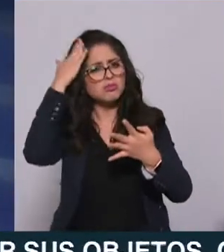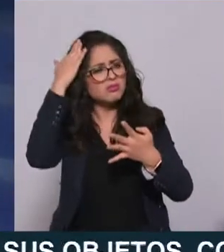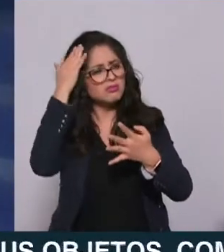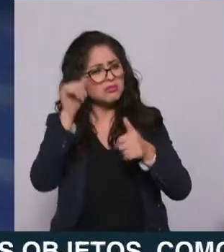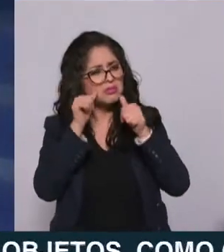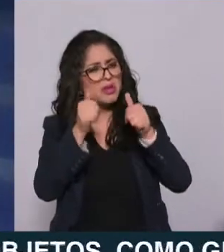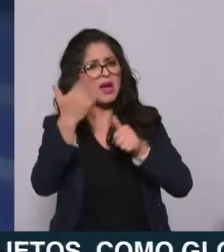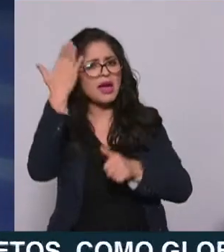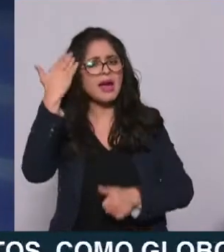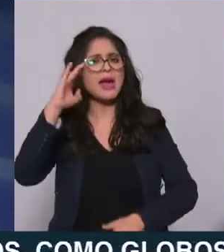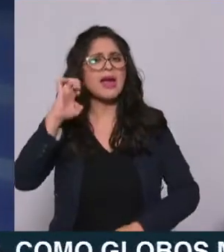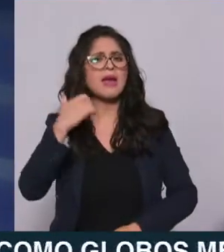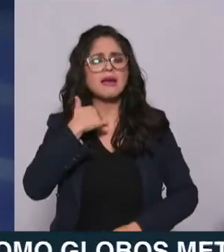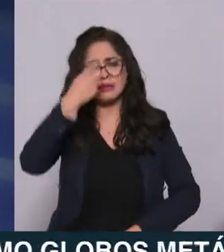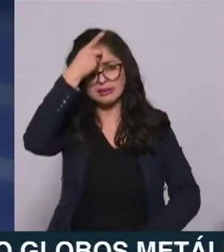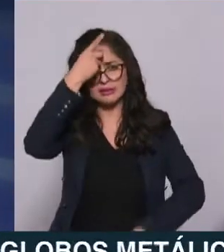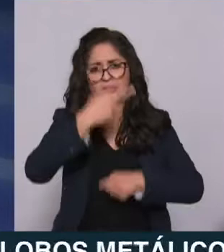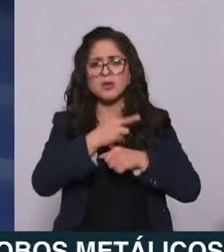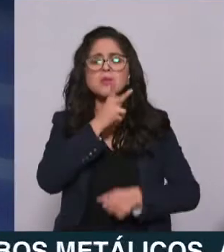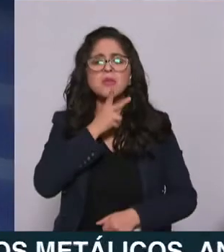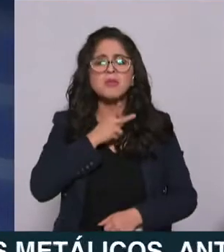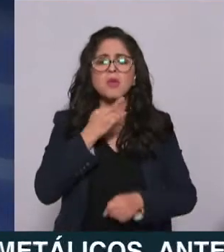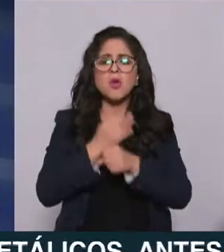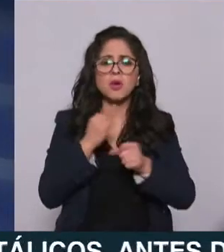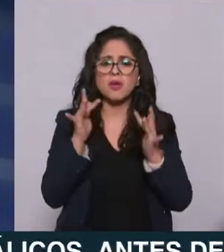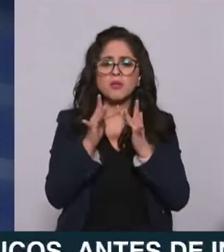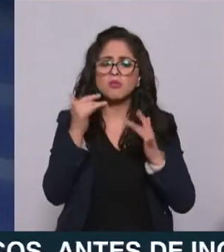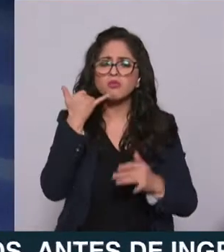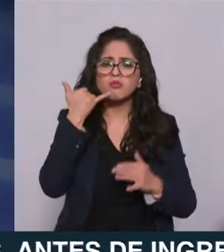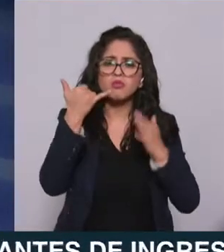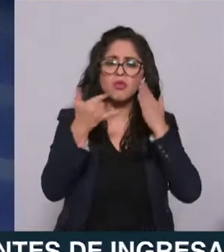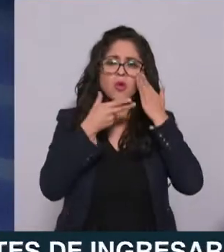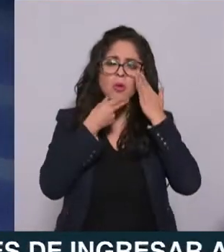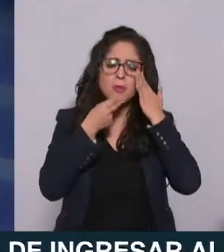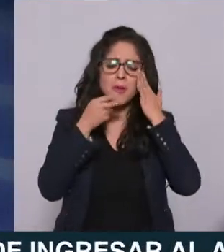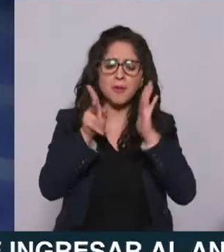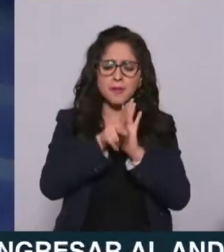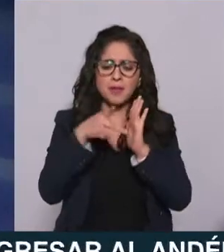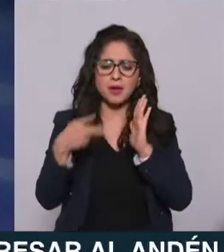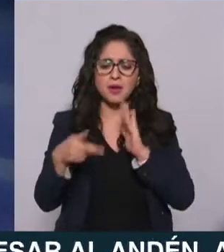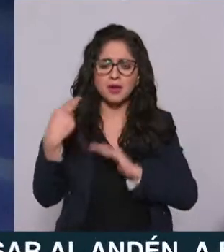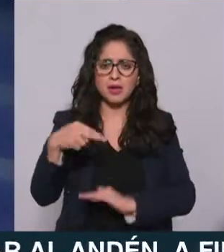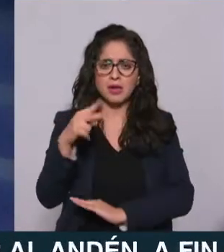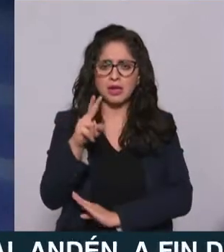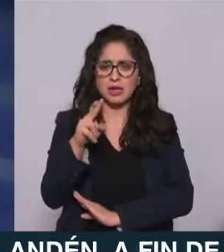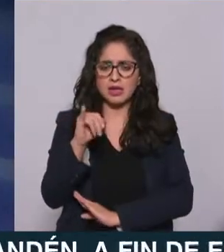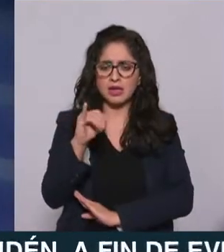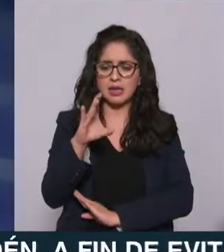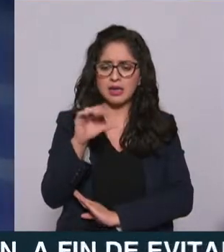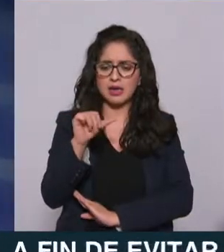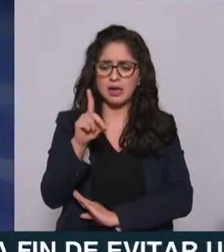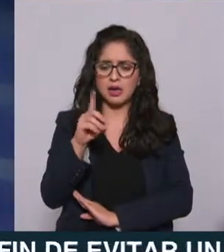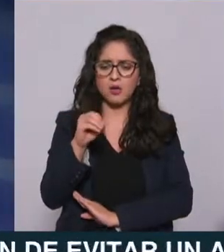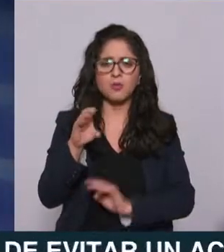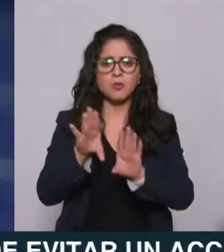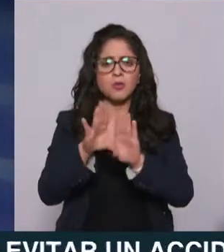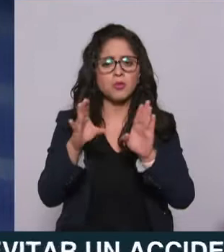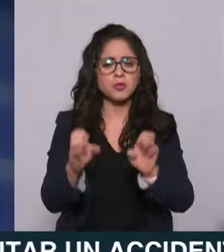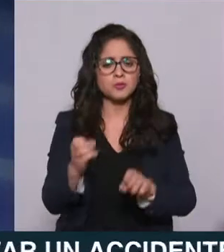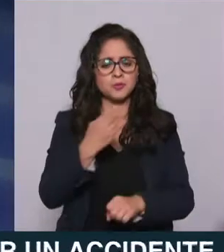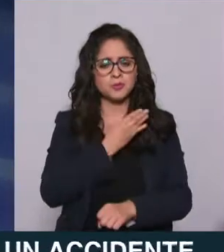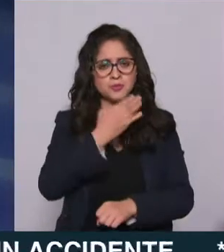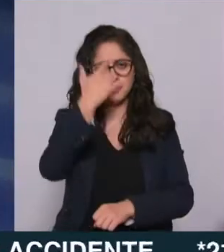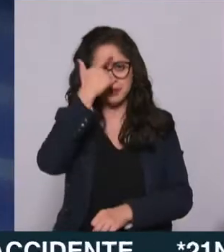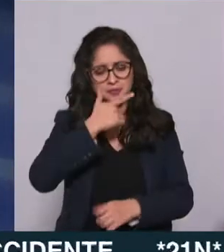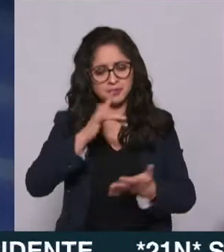al exdirector de Pemex, saludamos con mucho gusto en la línea telefónica al periodista Ricardo Ravelo. Ricardo, ¿cómo estás? Muy buenas noches, gracias por tomarnos